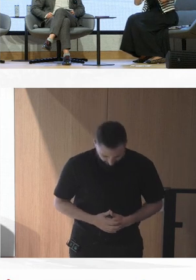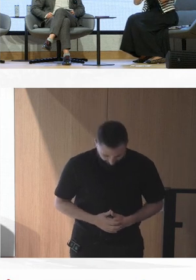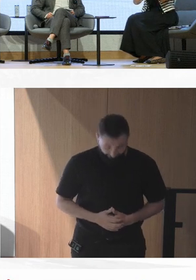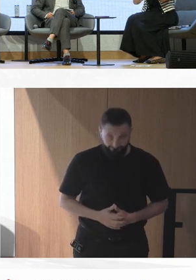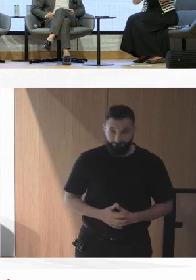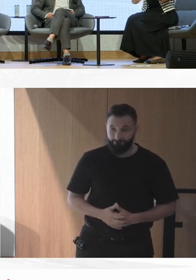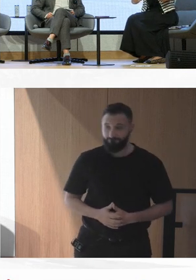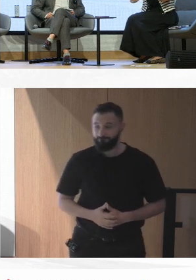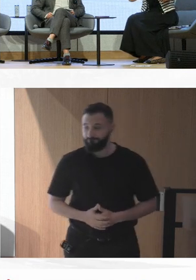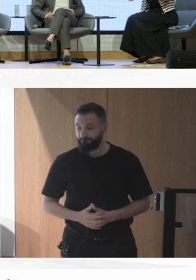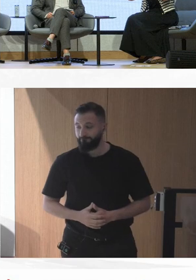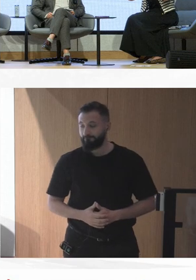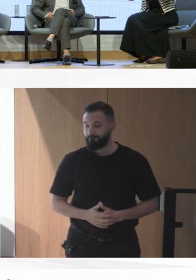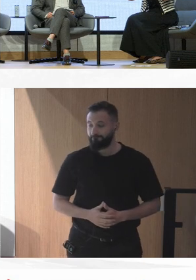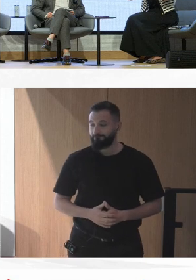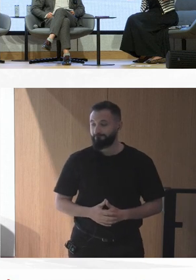Adelante.